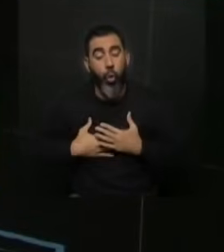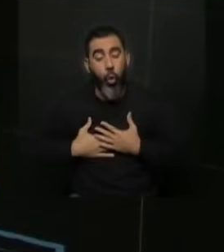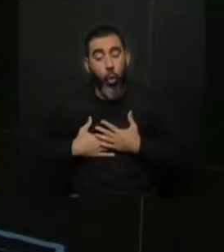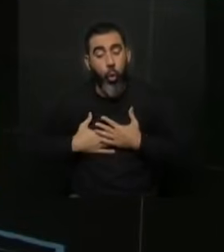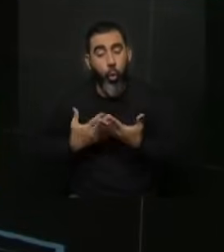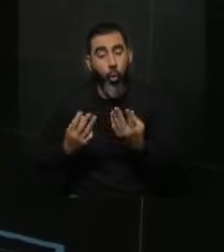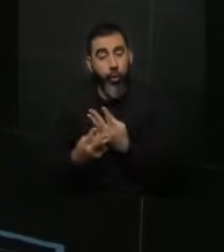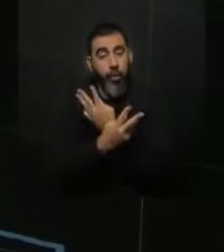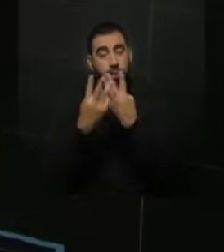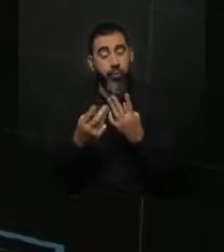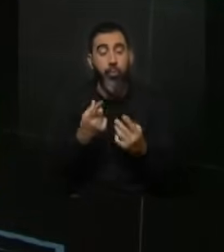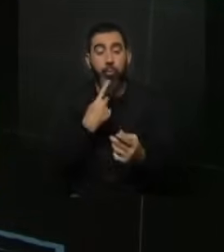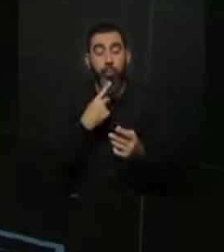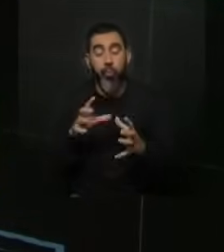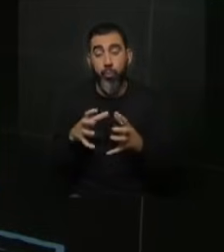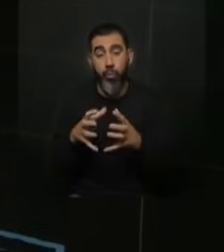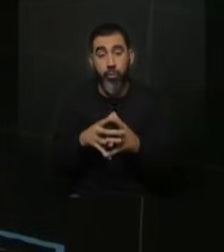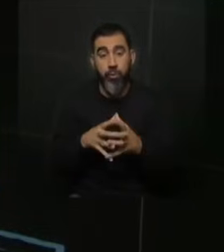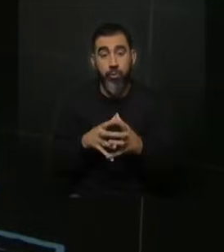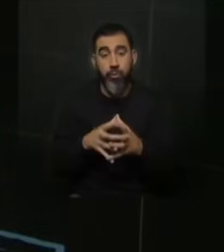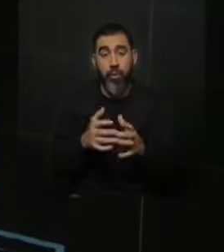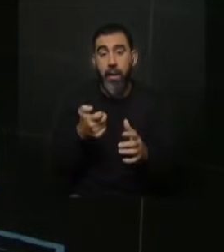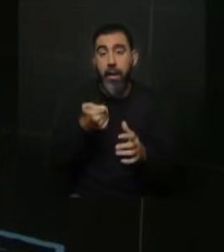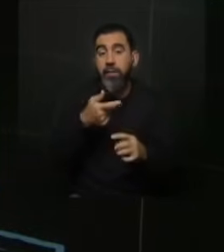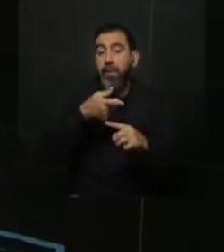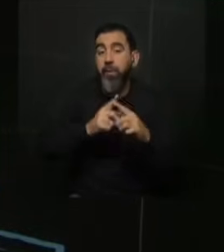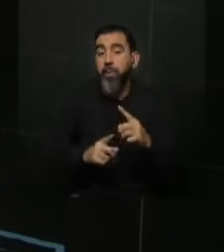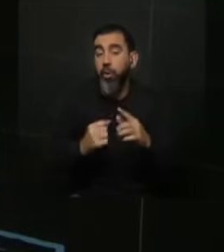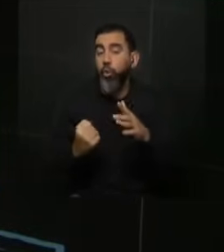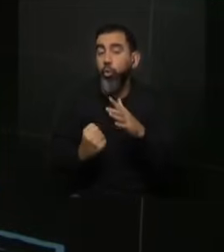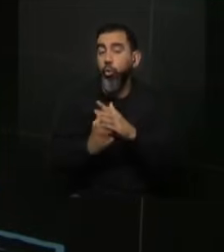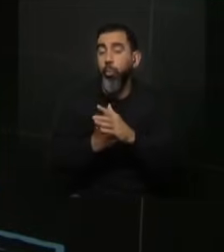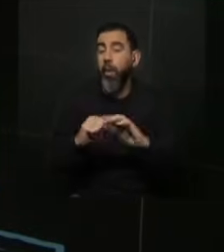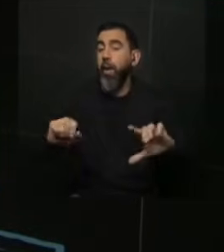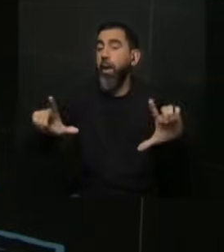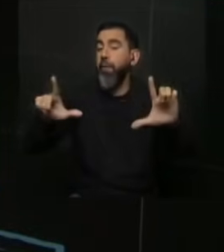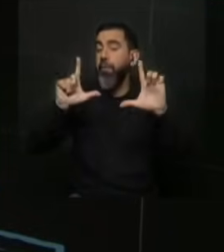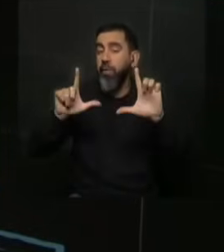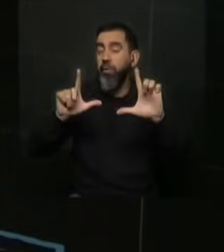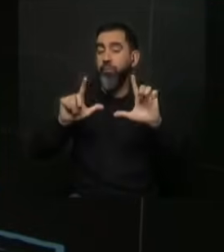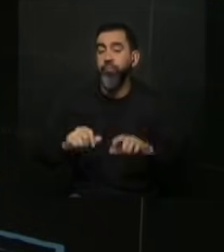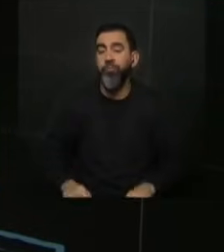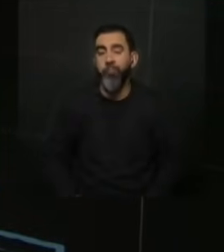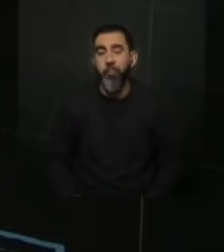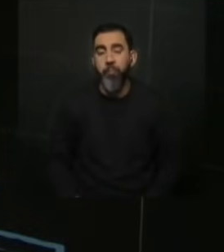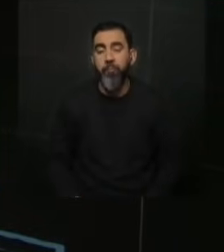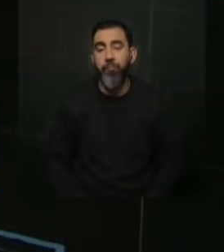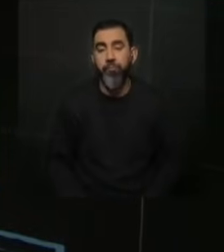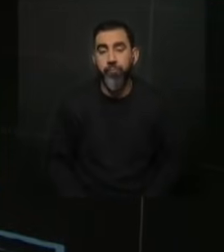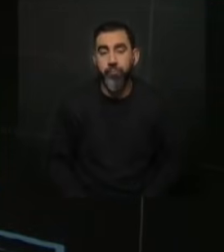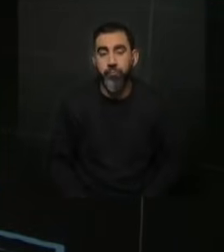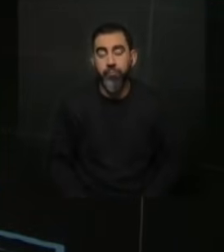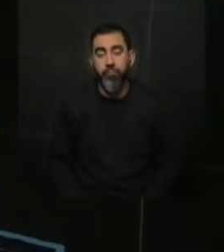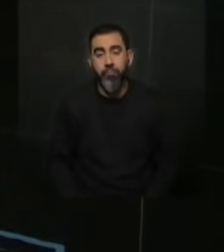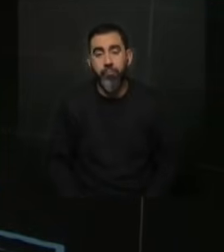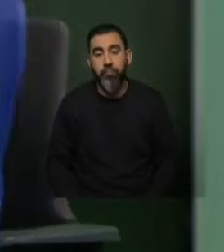generales que los partidos reciben casi a la mitad se le coloca topes a los candidatos se aumentan Qué riesgos hay con las donaciones por